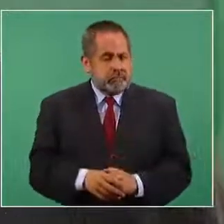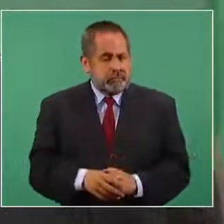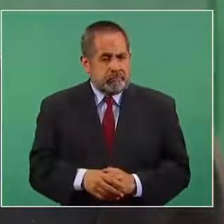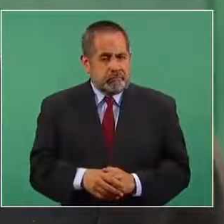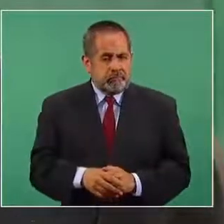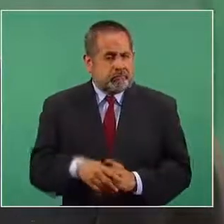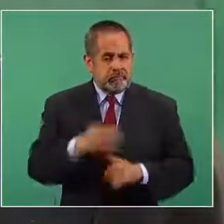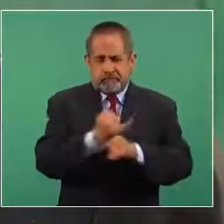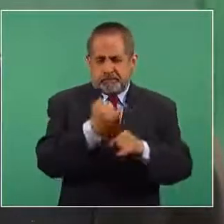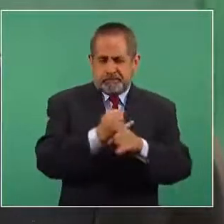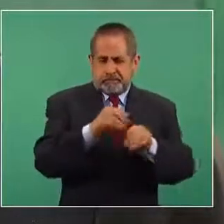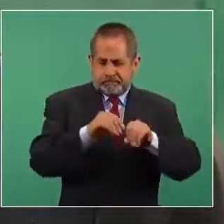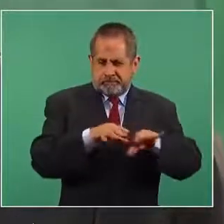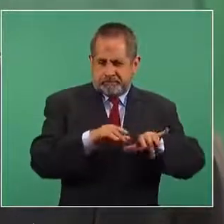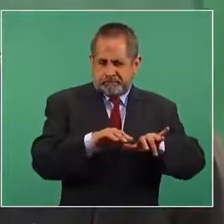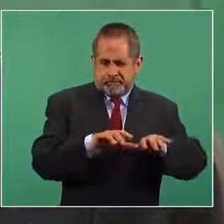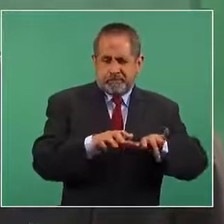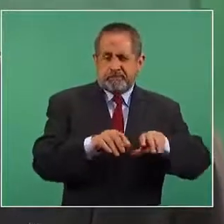en las redes sociales